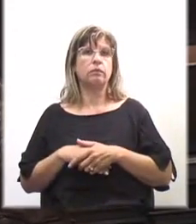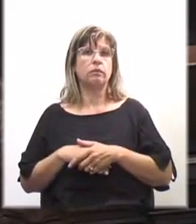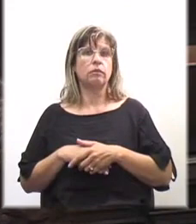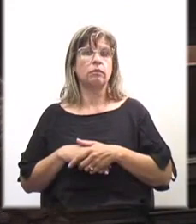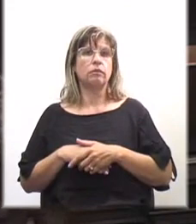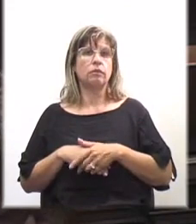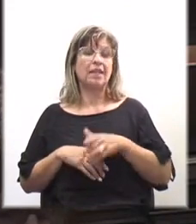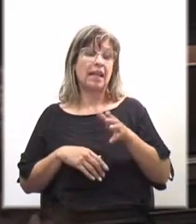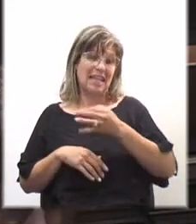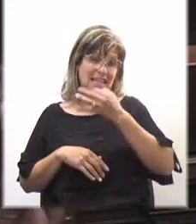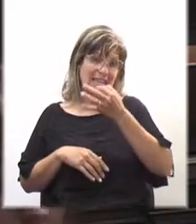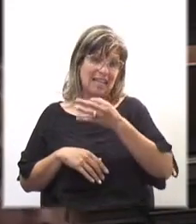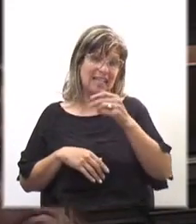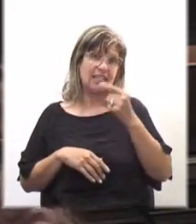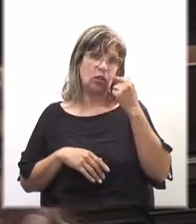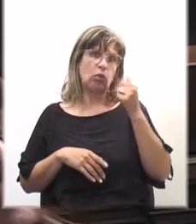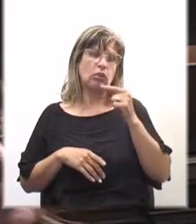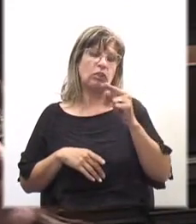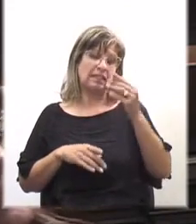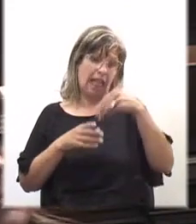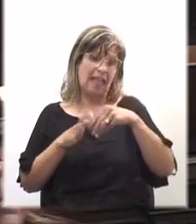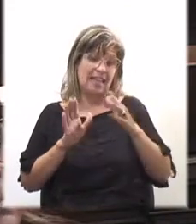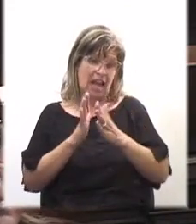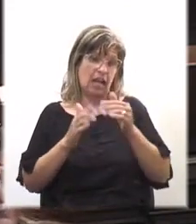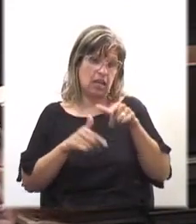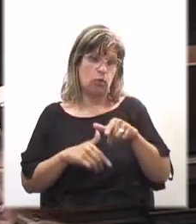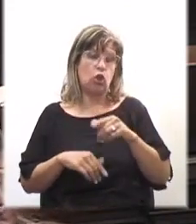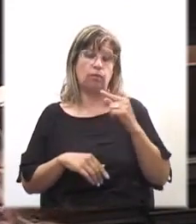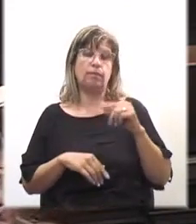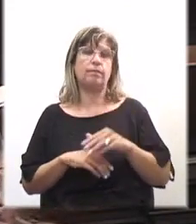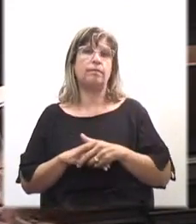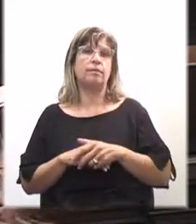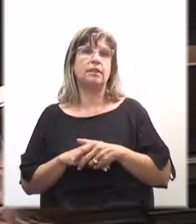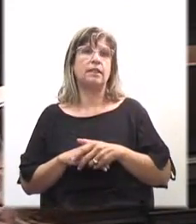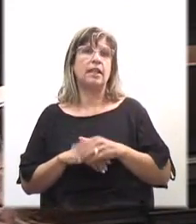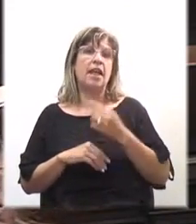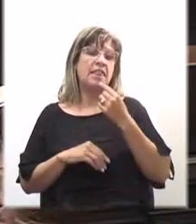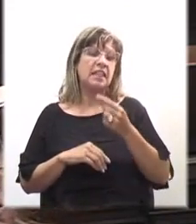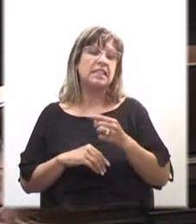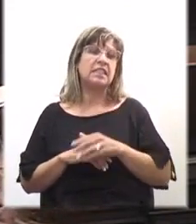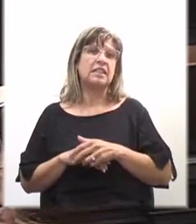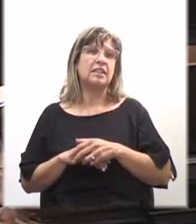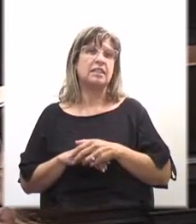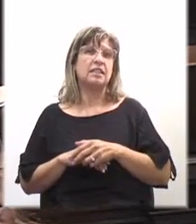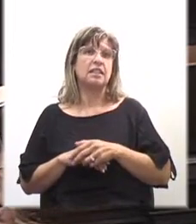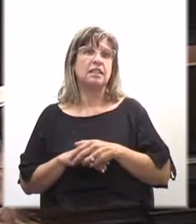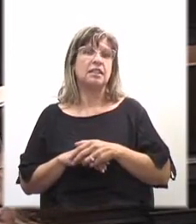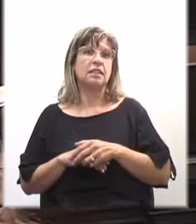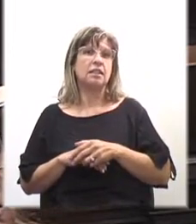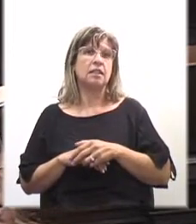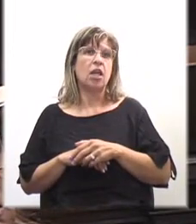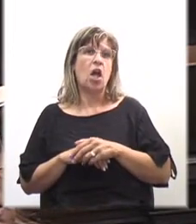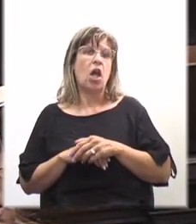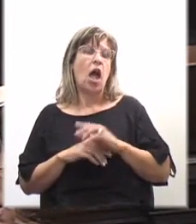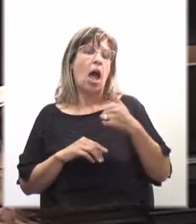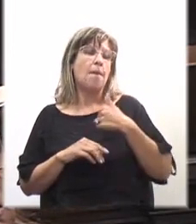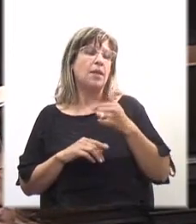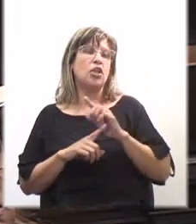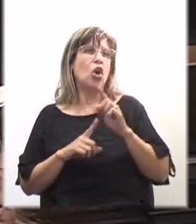Y en el discurso, que está entre los 50 discursos que cambiaban el mundo, termina diciendo: no me dejen caer la rama.